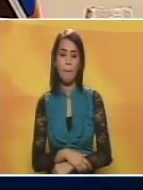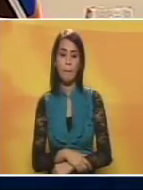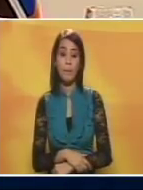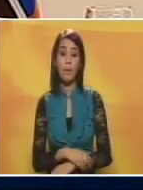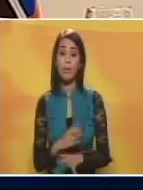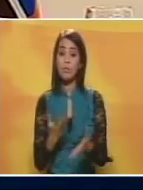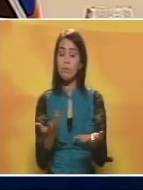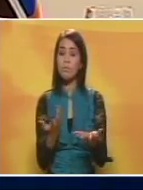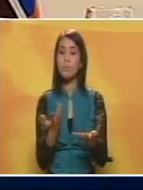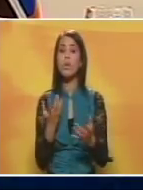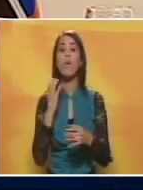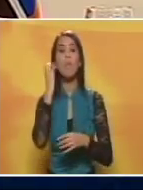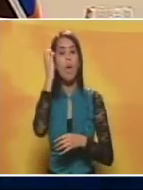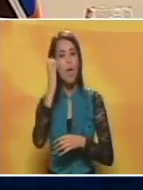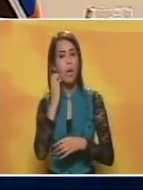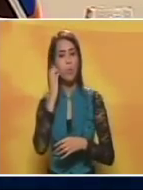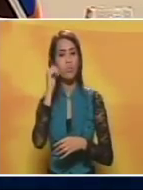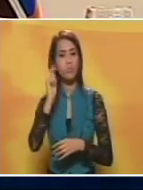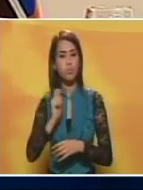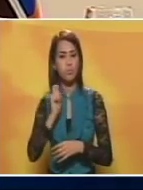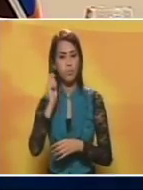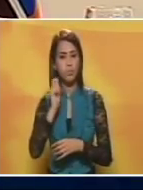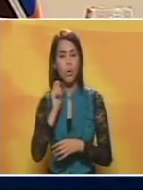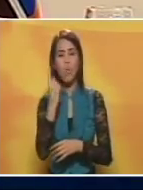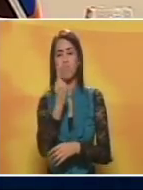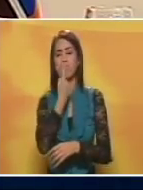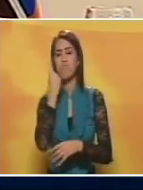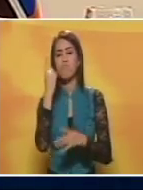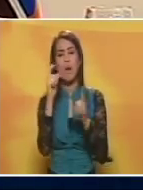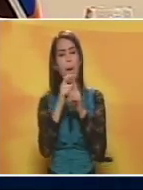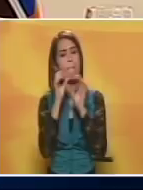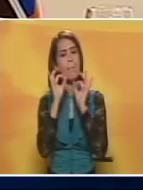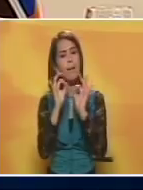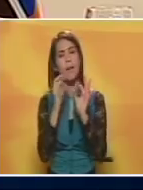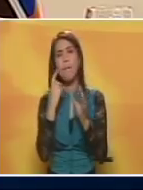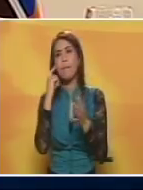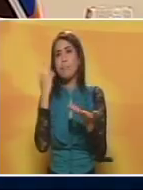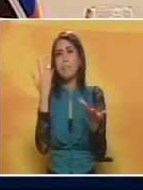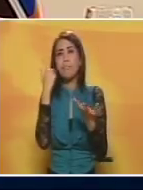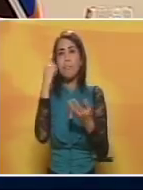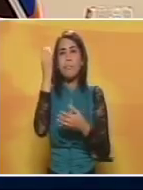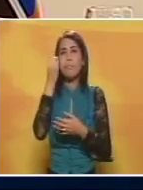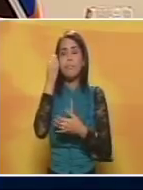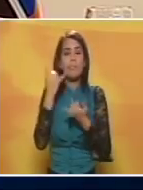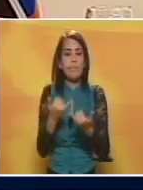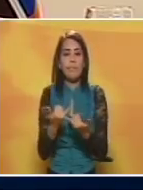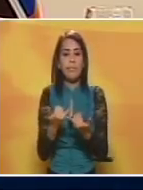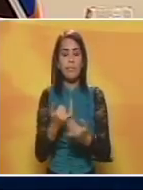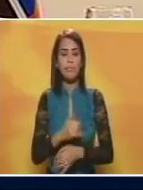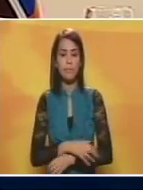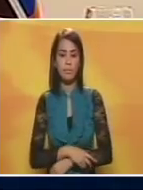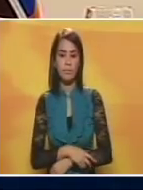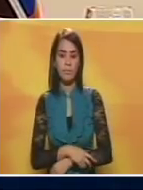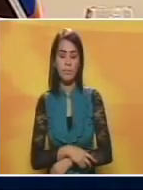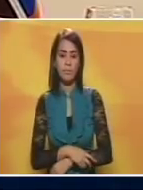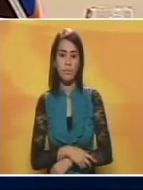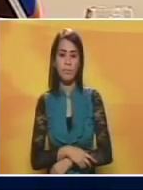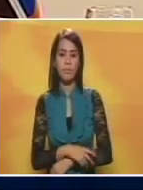Lo del Europarlamento, la única palabra que se me ocurre en este momento